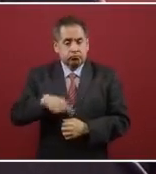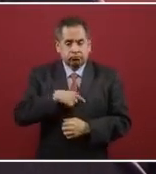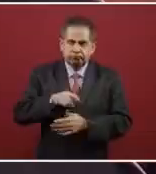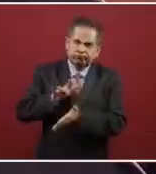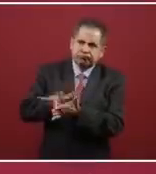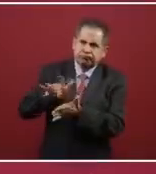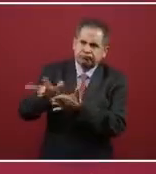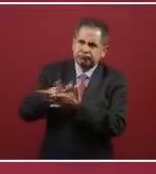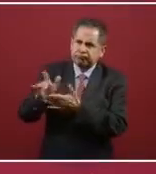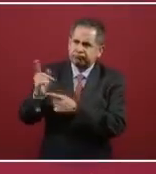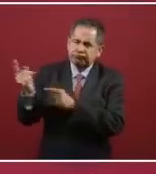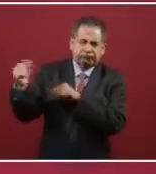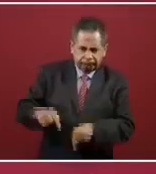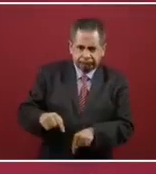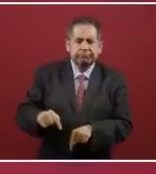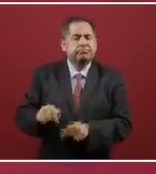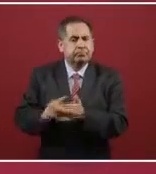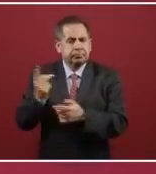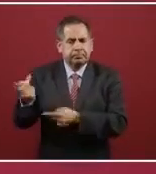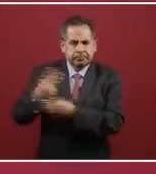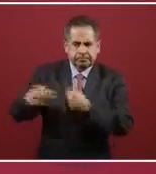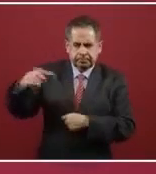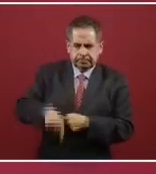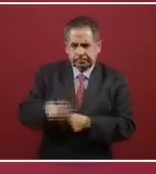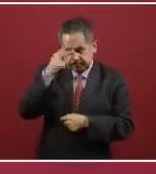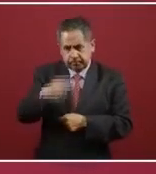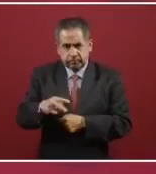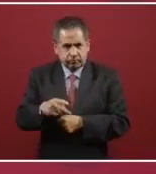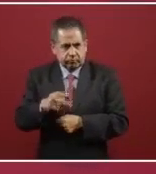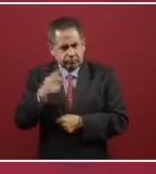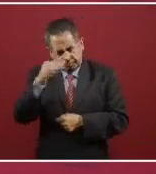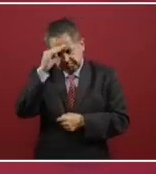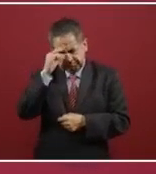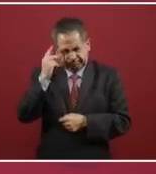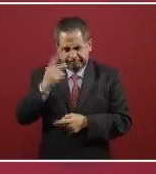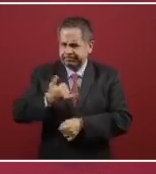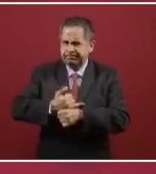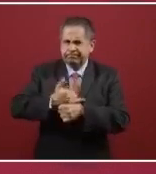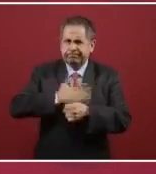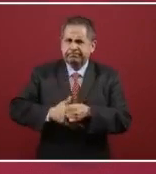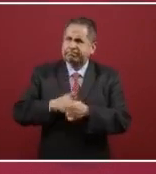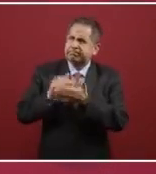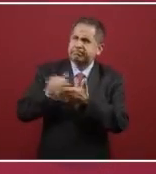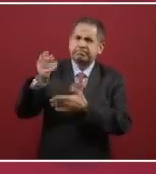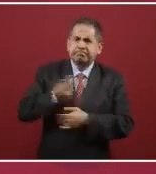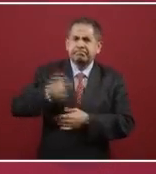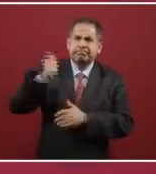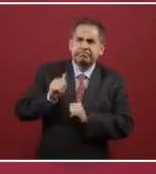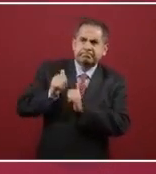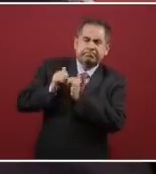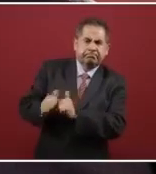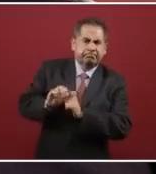él regresara porque consideramos que era una injusticia, como ya hemos padecido